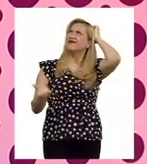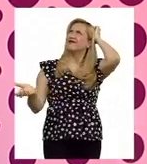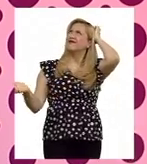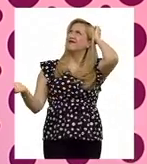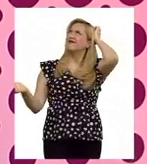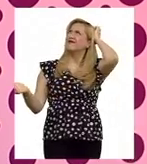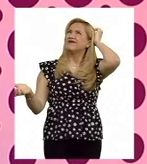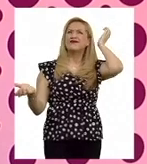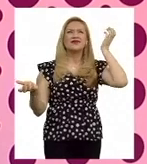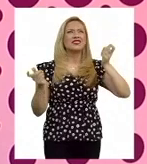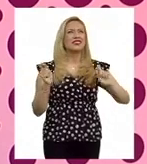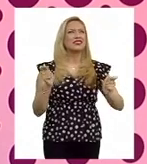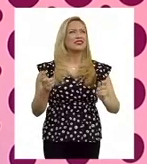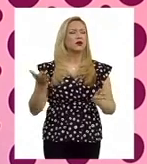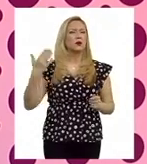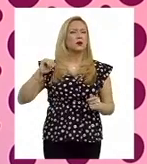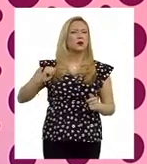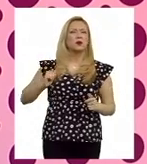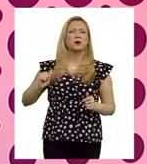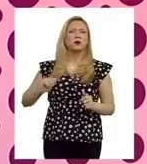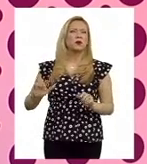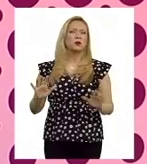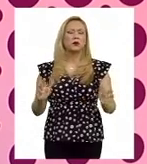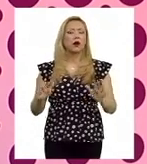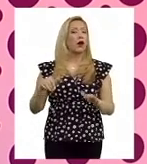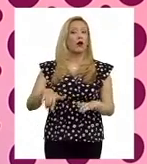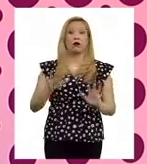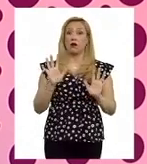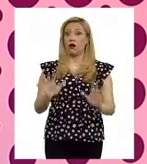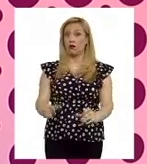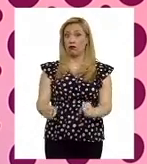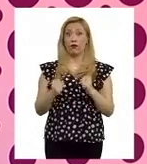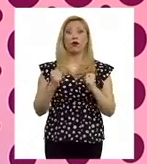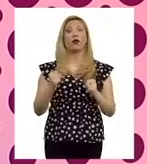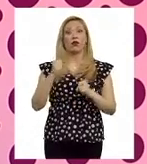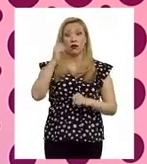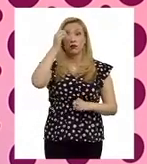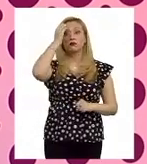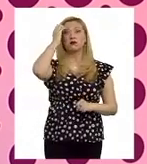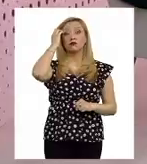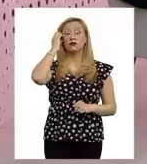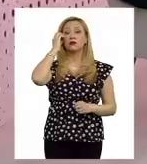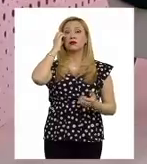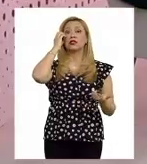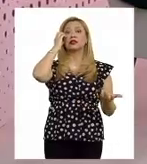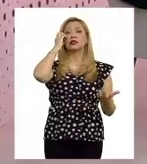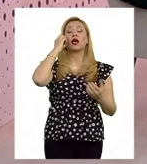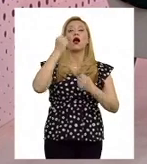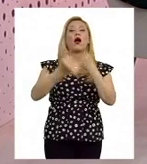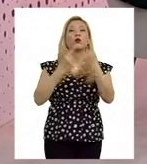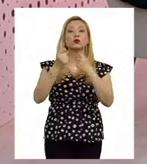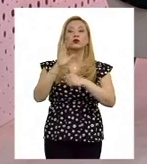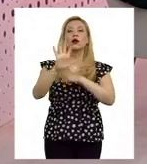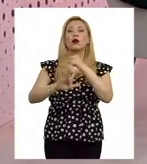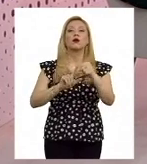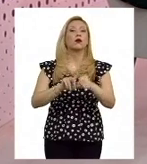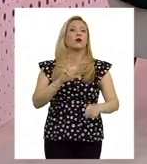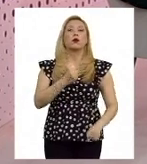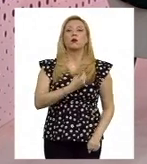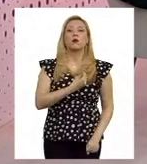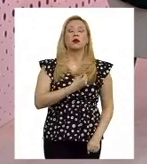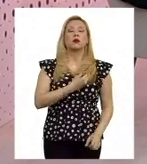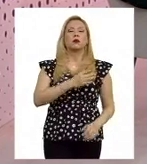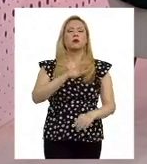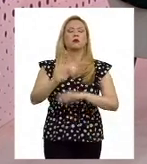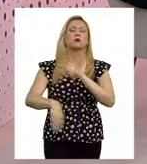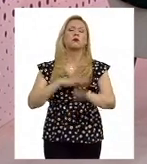del planeta, sino ahora sí son unos cambios que están siendo drásticos y que hay ciertas especies que no los están aguantando. Y por